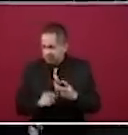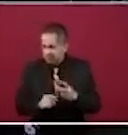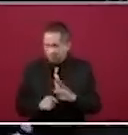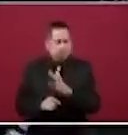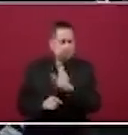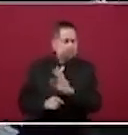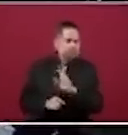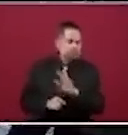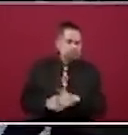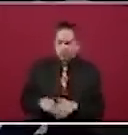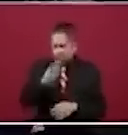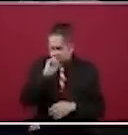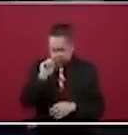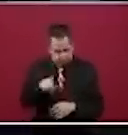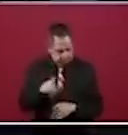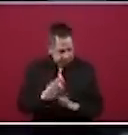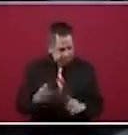civil. Lo mismo,